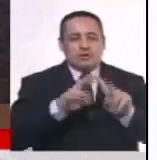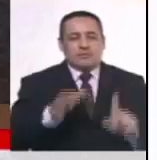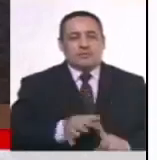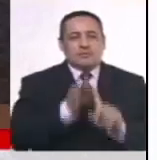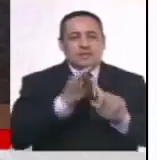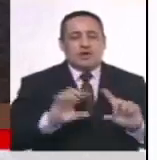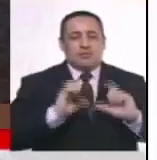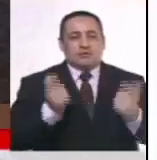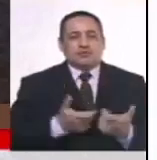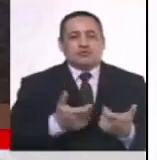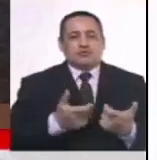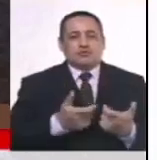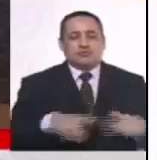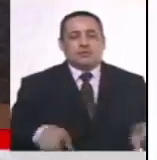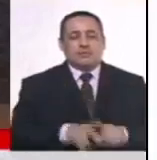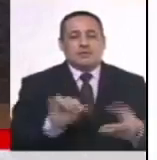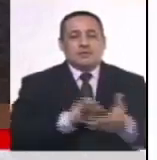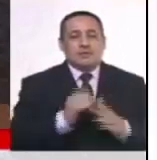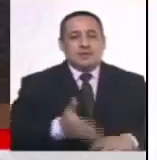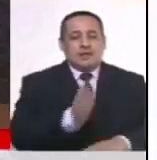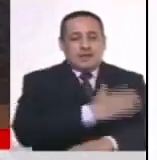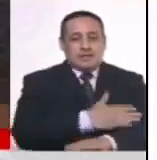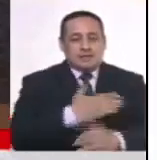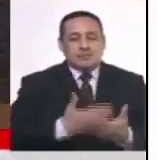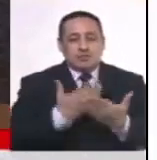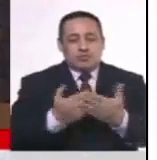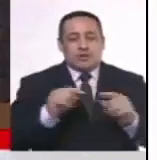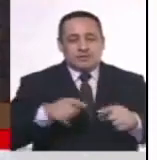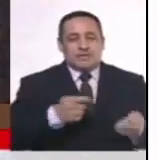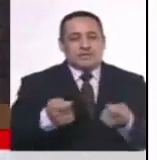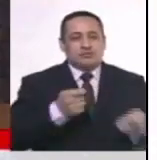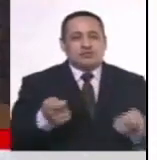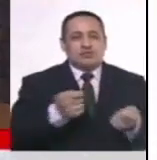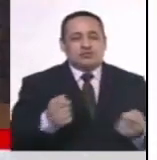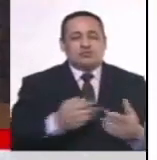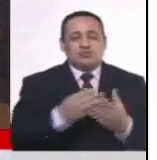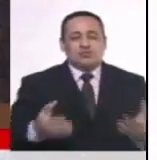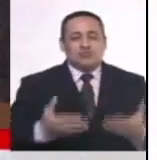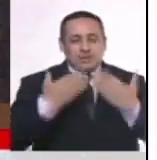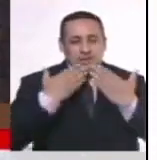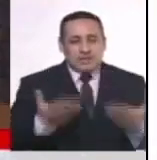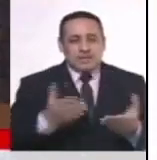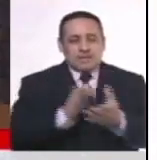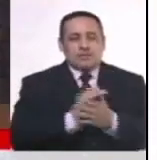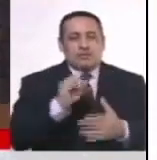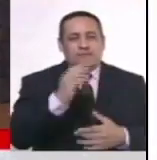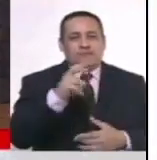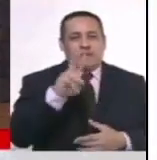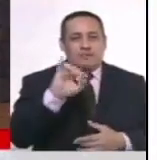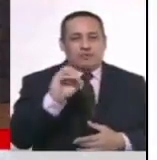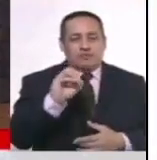la comisión que me antecedió en esta gestión. Gracias, colega Flavio. Permítame